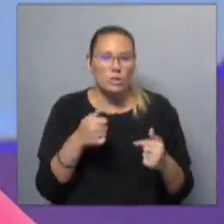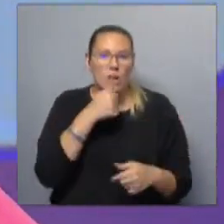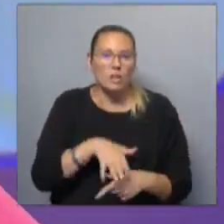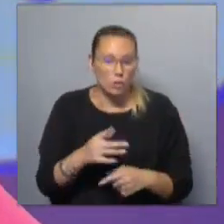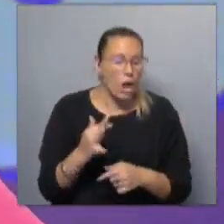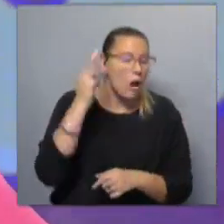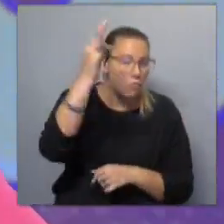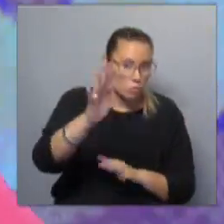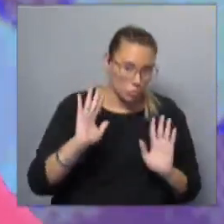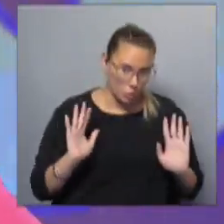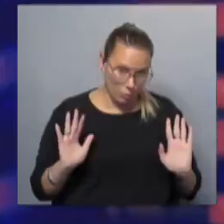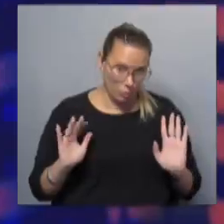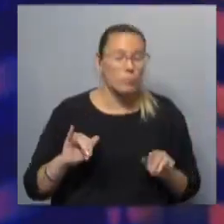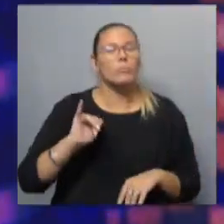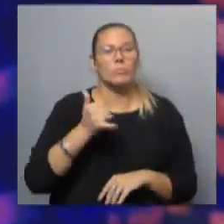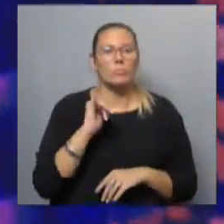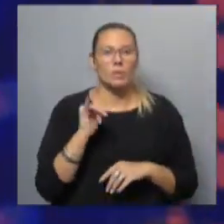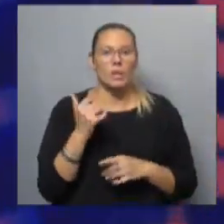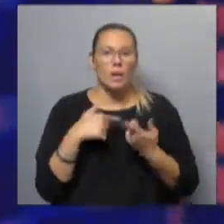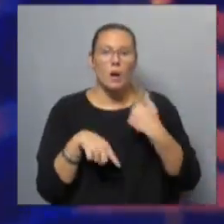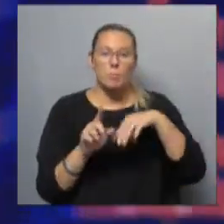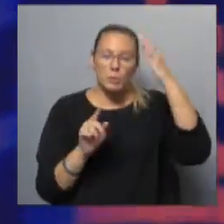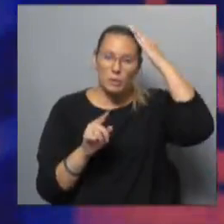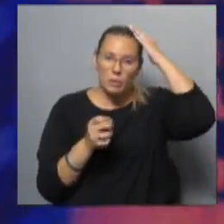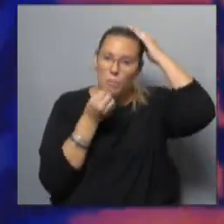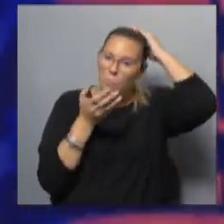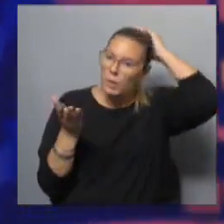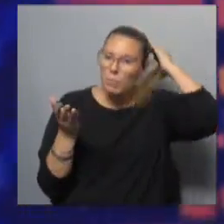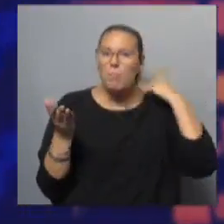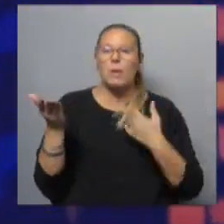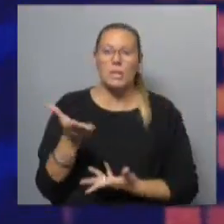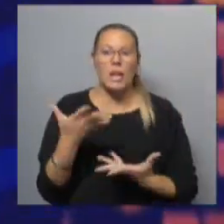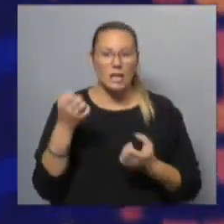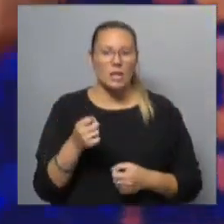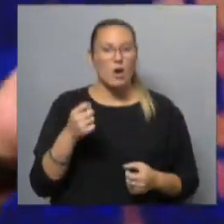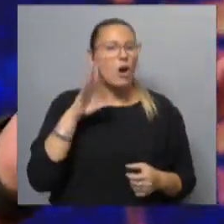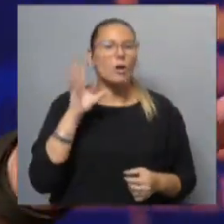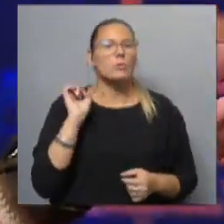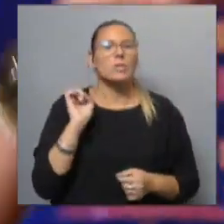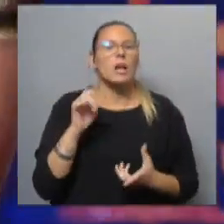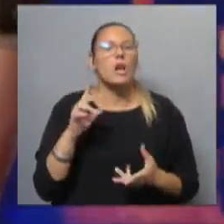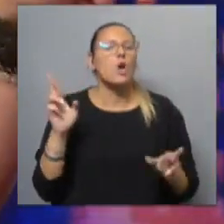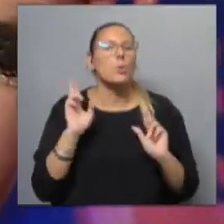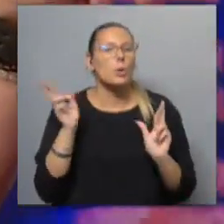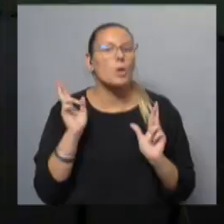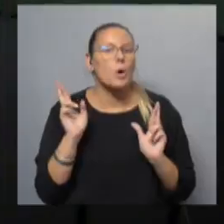a futuro, digamos. Exacto, pero para darle la bienvenida, primero quiero escuchar el sonido mágico.